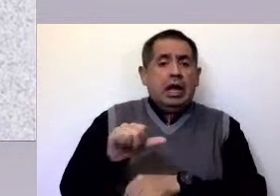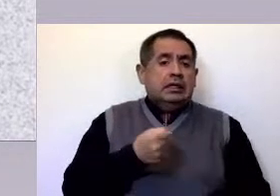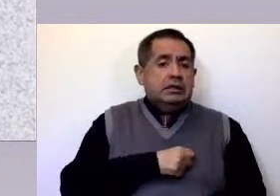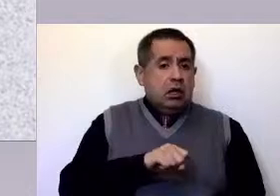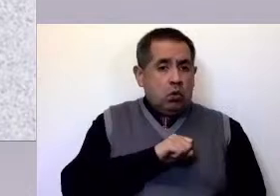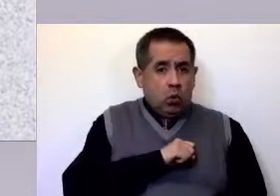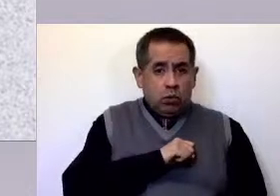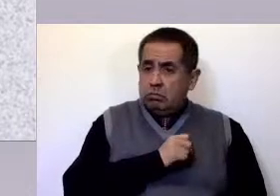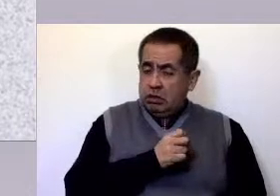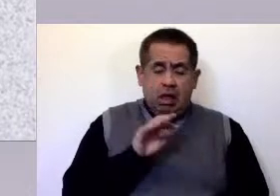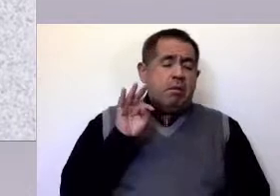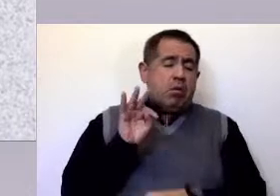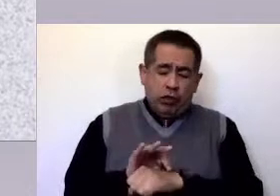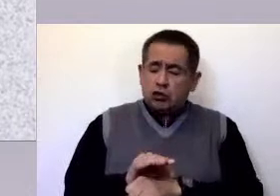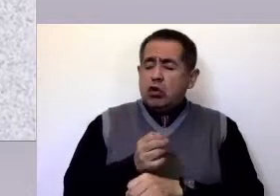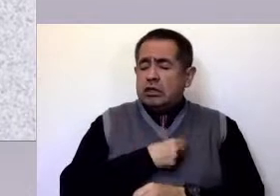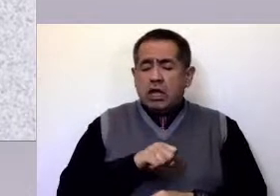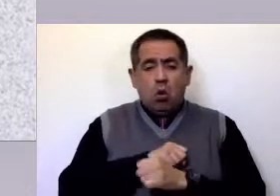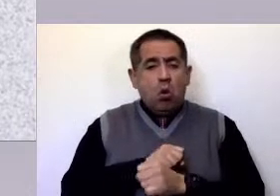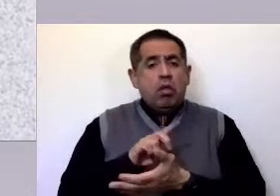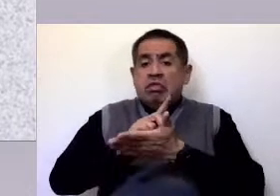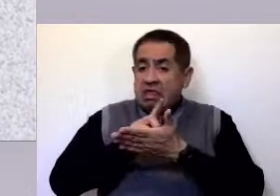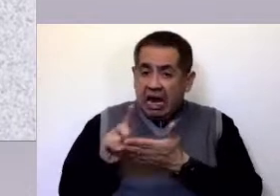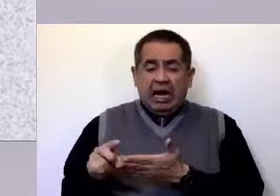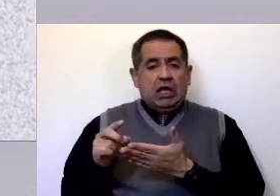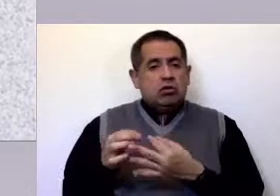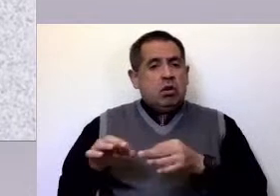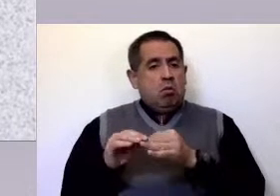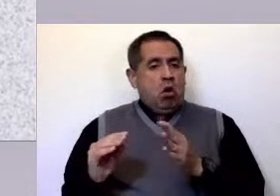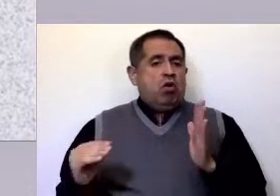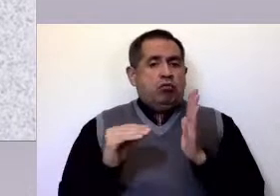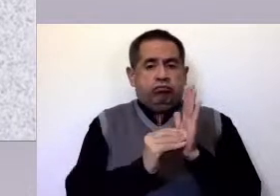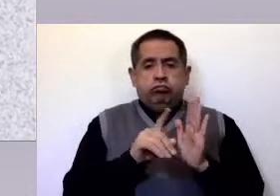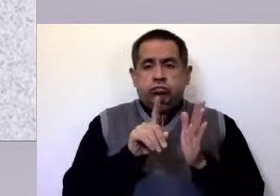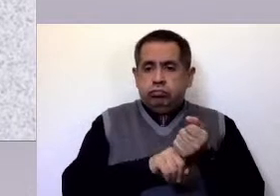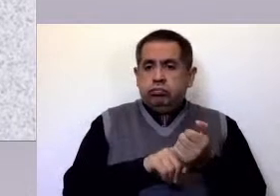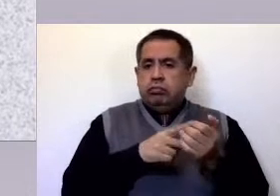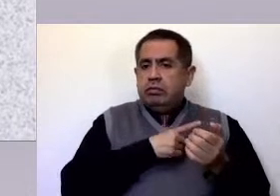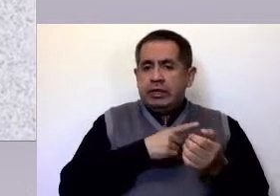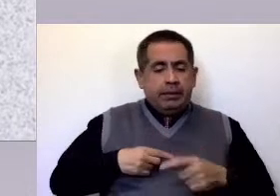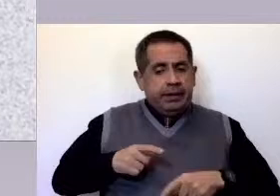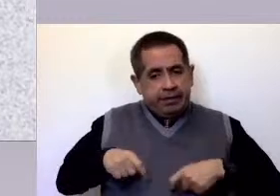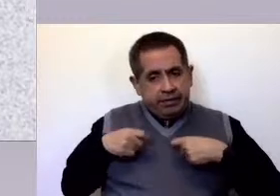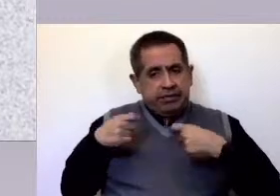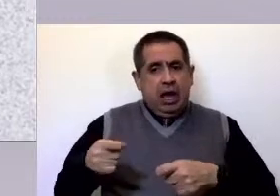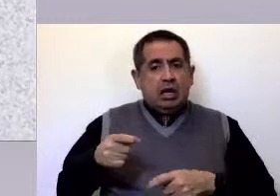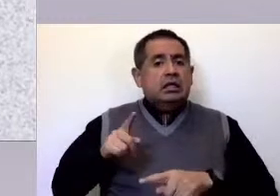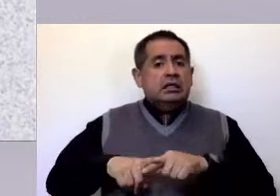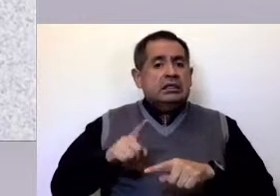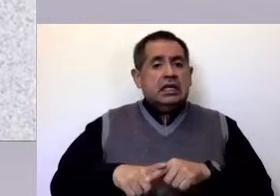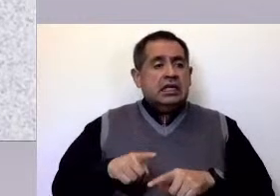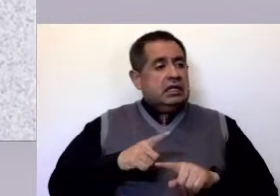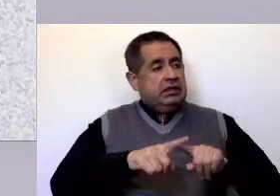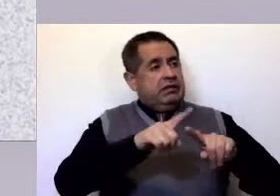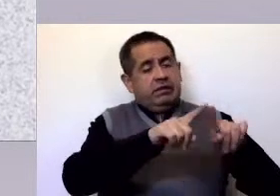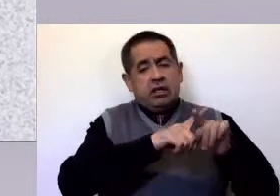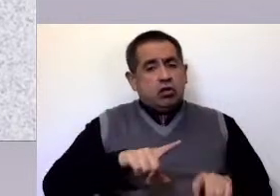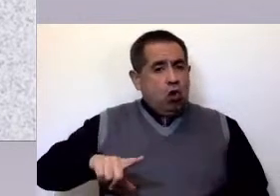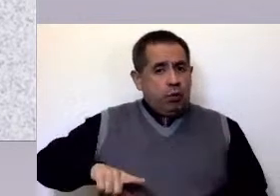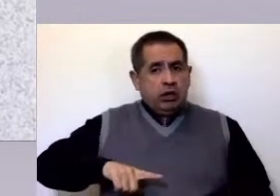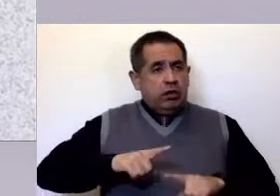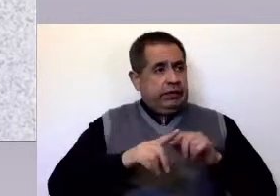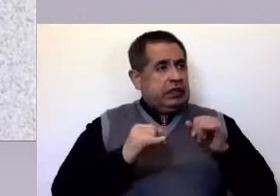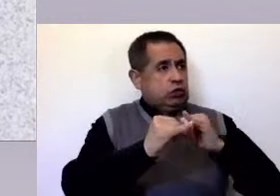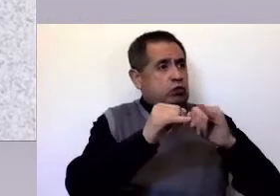consagrado como derecho fundamental y en el deber de proporcionar por parte de las dependencias y entidades que